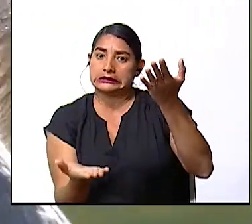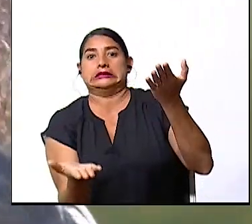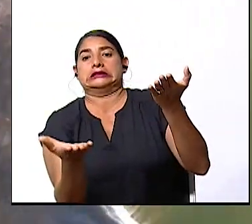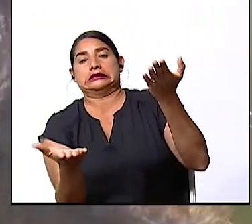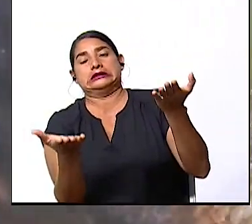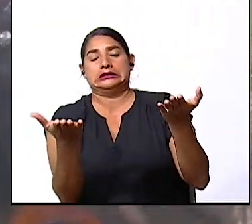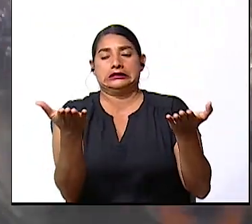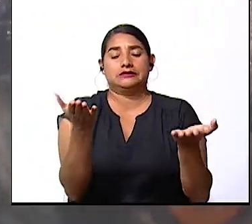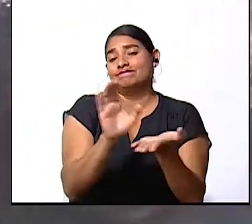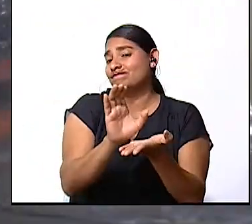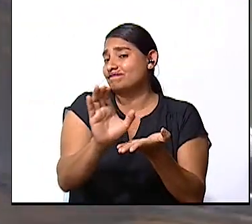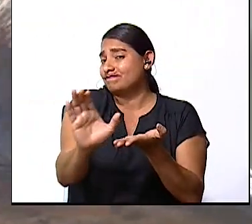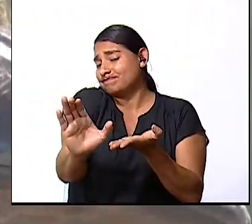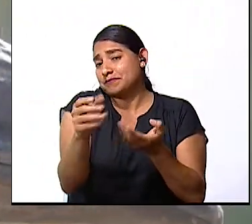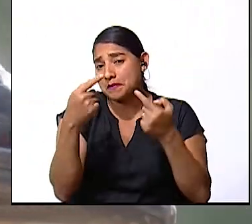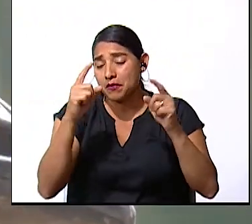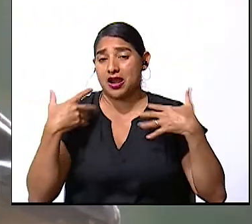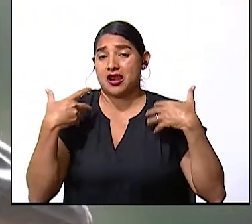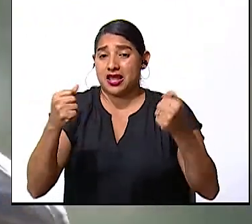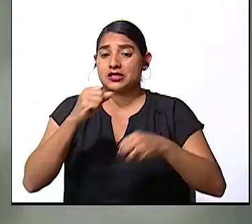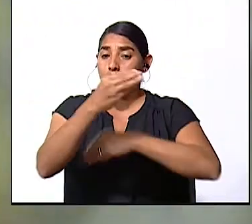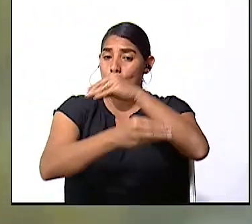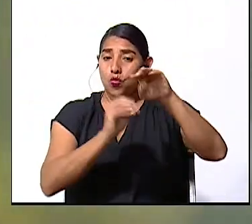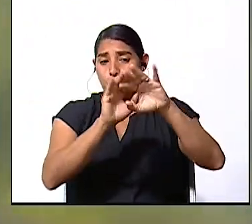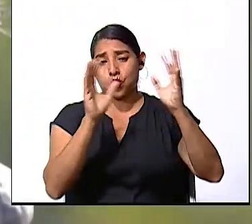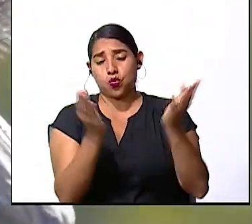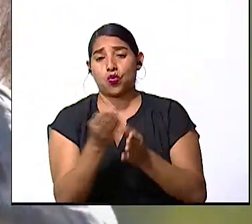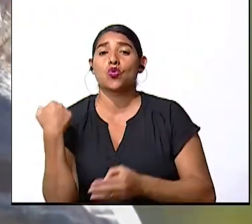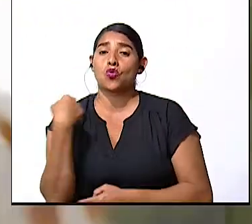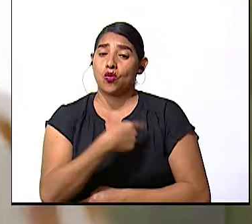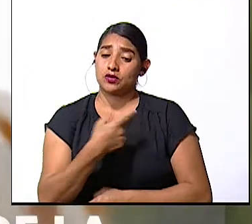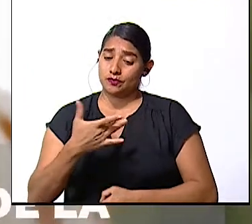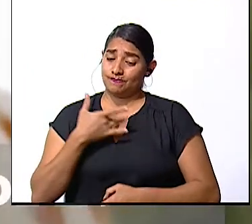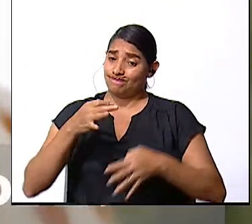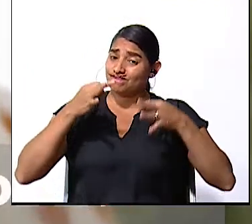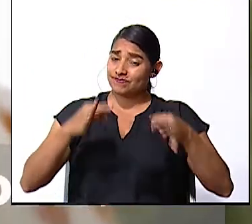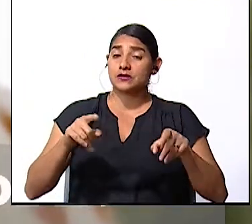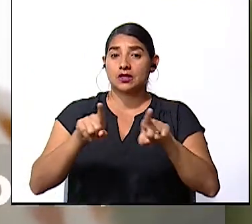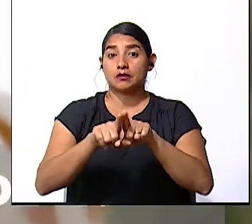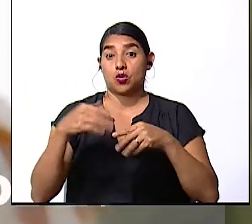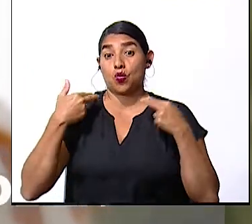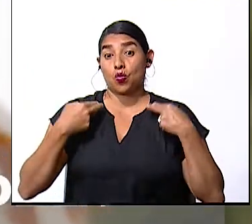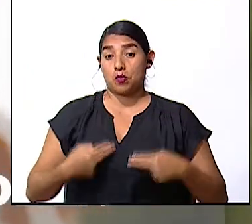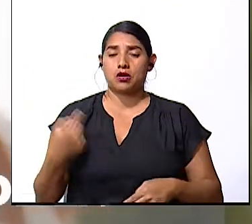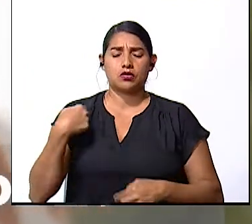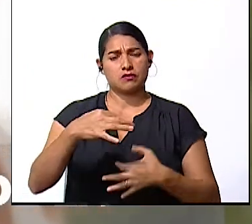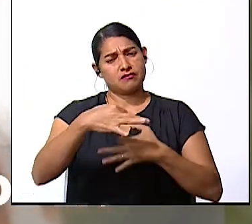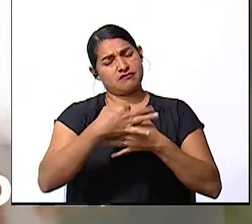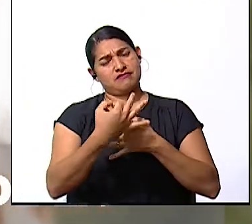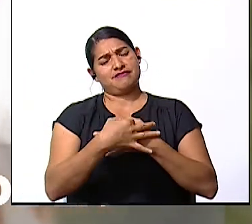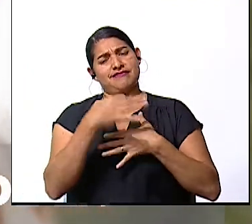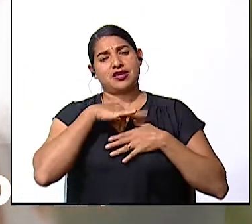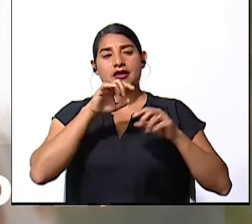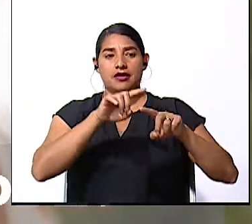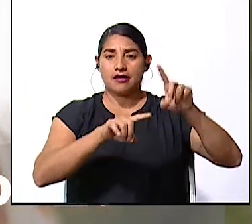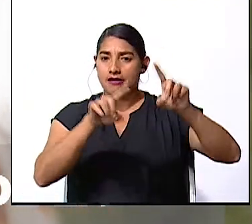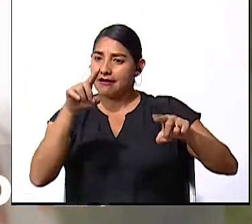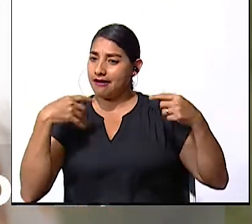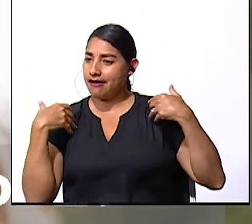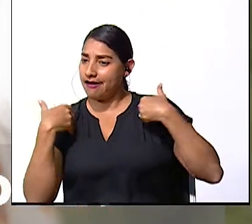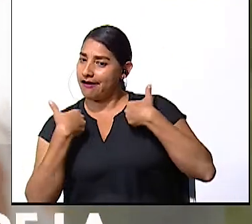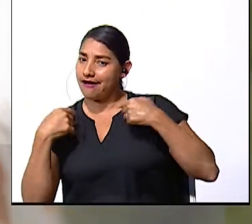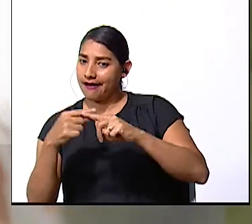desequilibrio inevitable para la salud del planeta y nuestro bienestar. Los humanos nos beneficiamos de la diversidad de